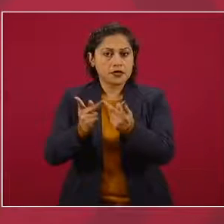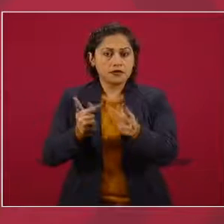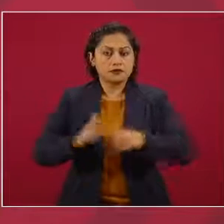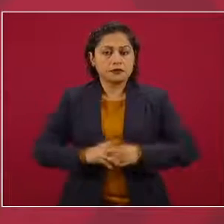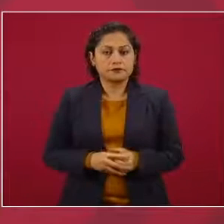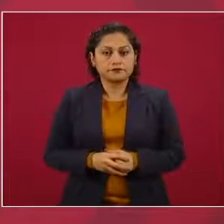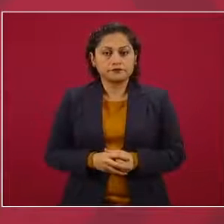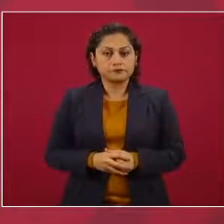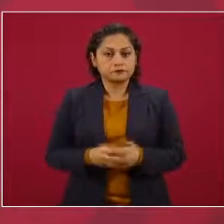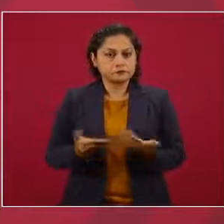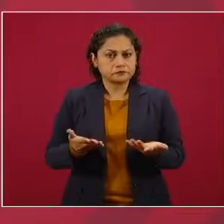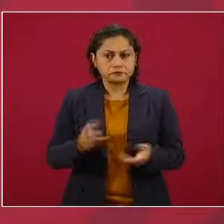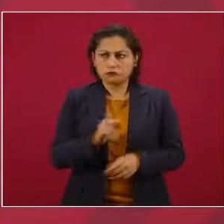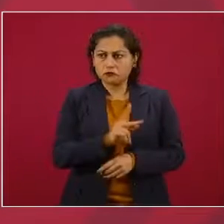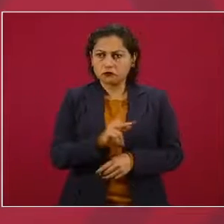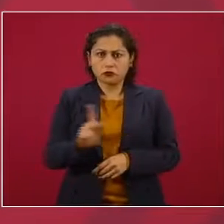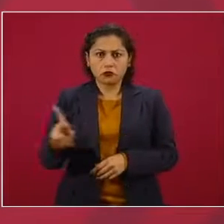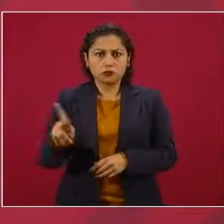todo el equipo.